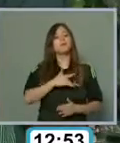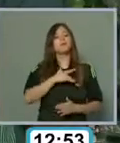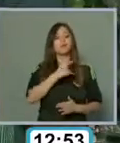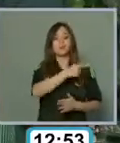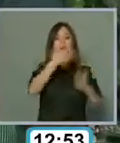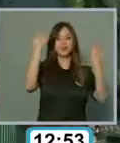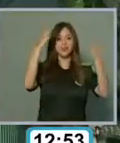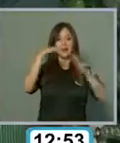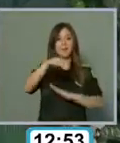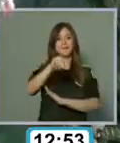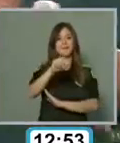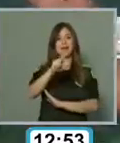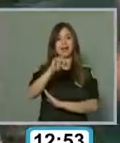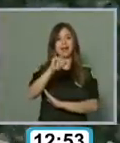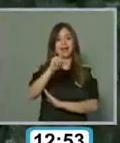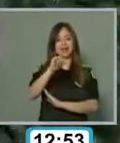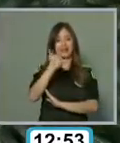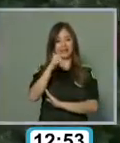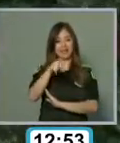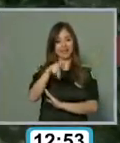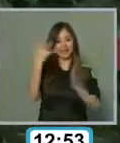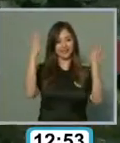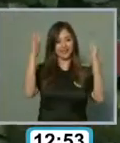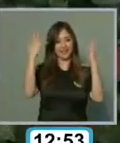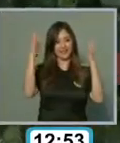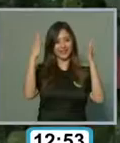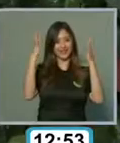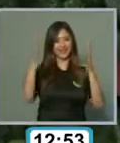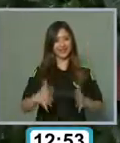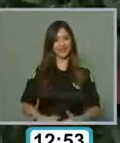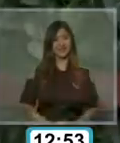aplauso para Marilyn Odessa. ¡Venga!